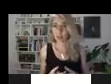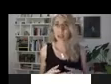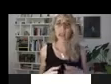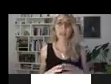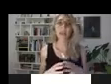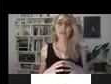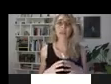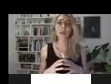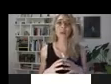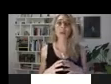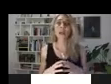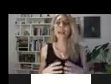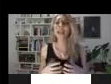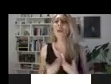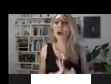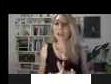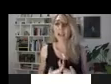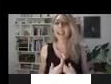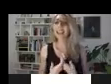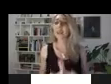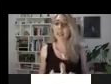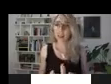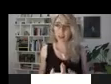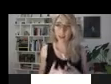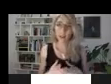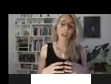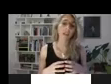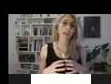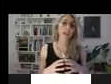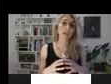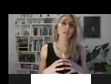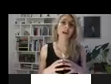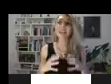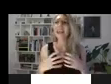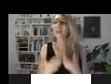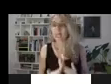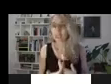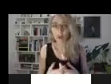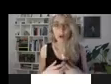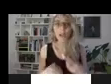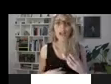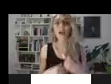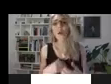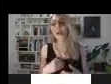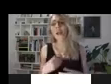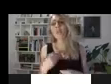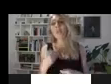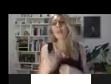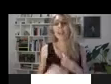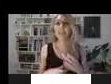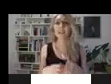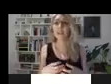obras, que tiene que ver con un lenguaje encriptado, más bien hermético, en la